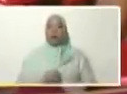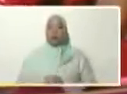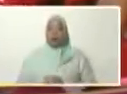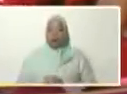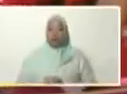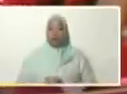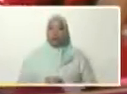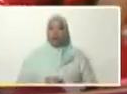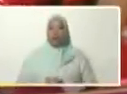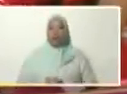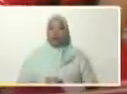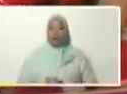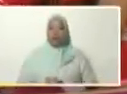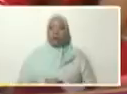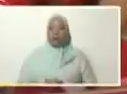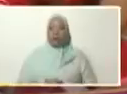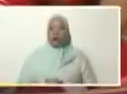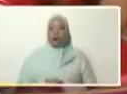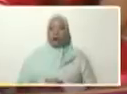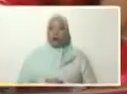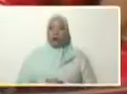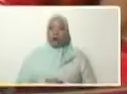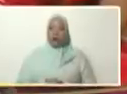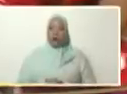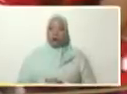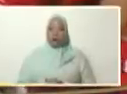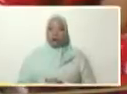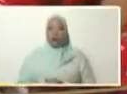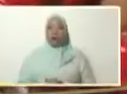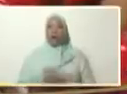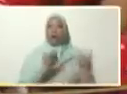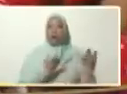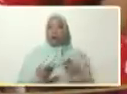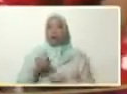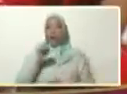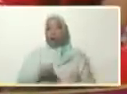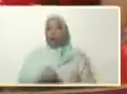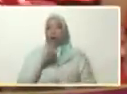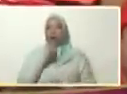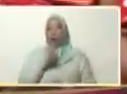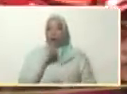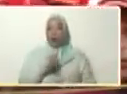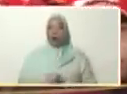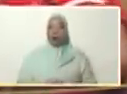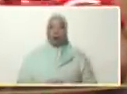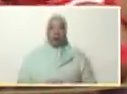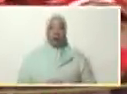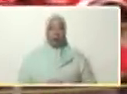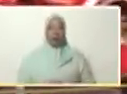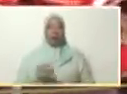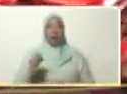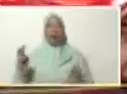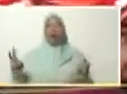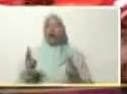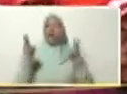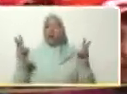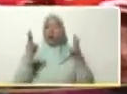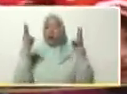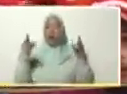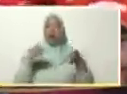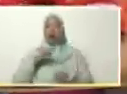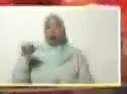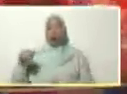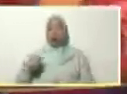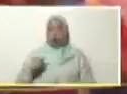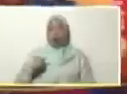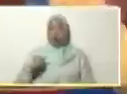de nuestro presidente y comandante Hugo Chávez Frías. Además, enfrentamos y venceremos los embates